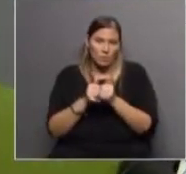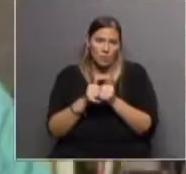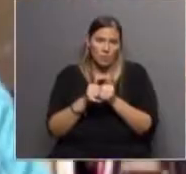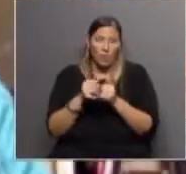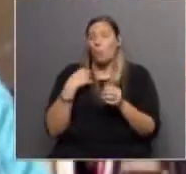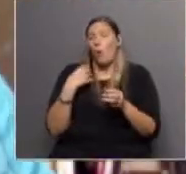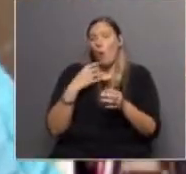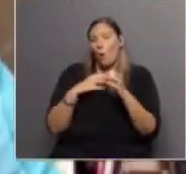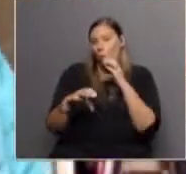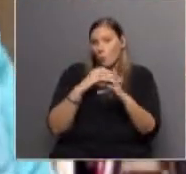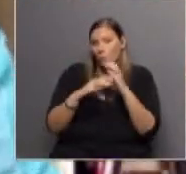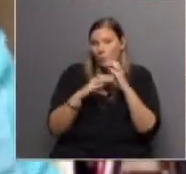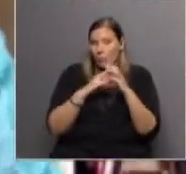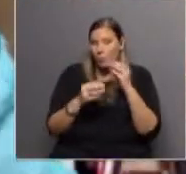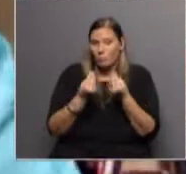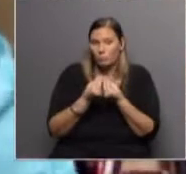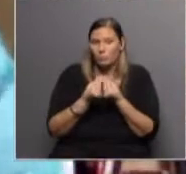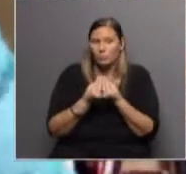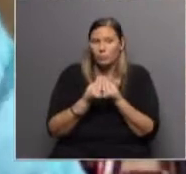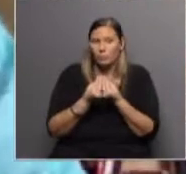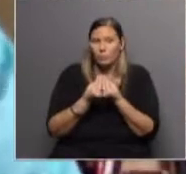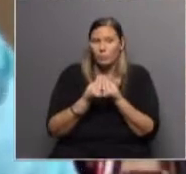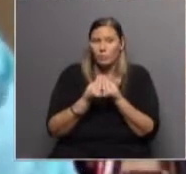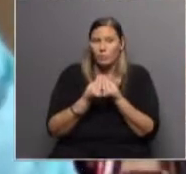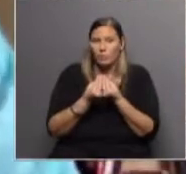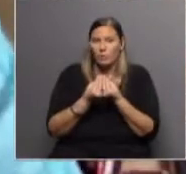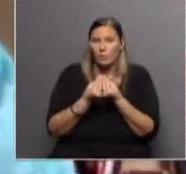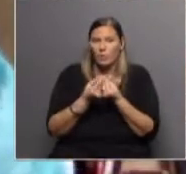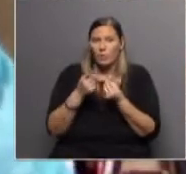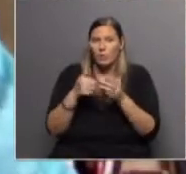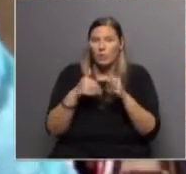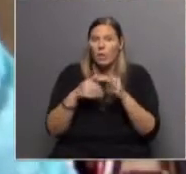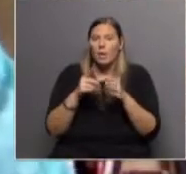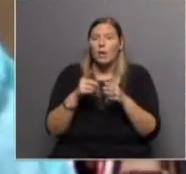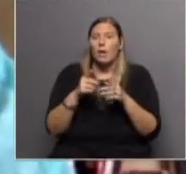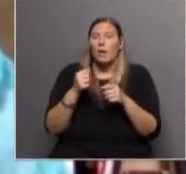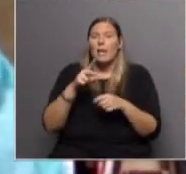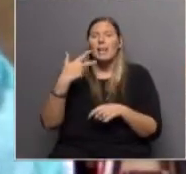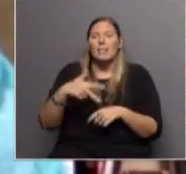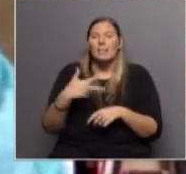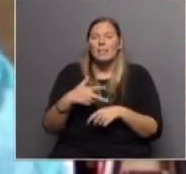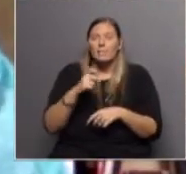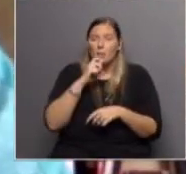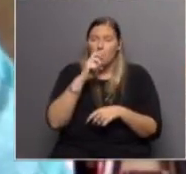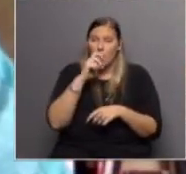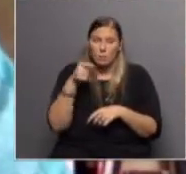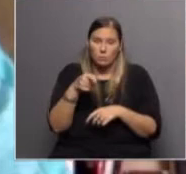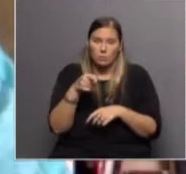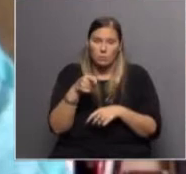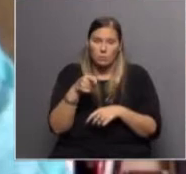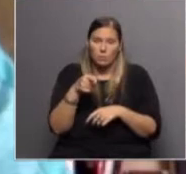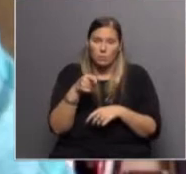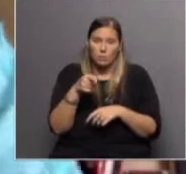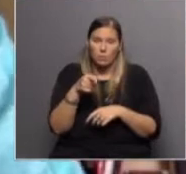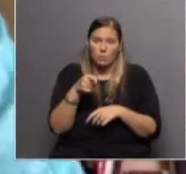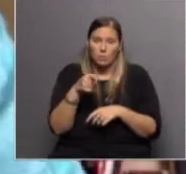nos comunicamos muchísimo. Y empezó ese fin de semana, ¿no? El 13 de marzo fue